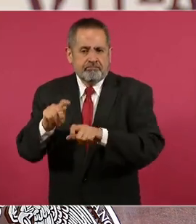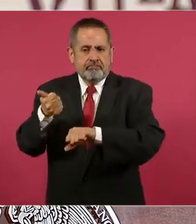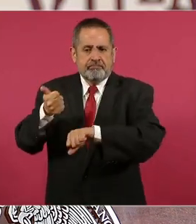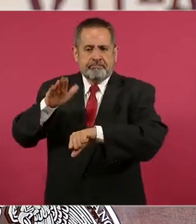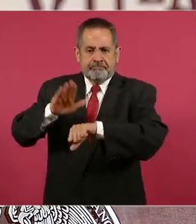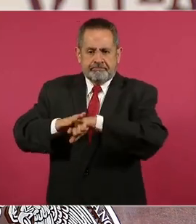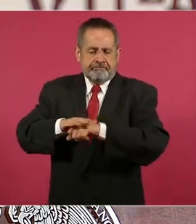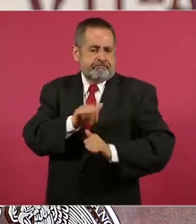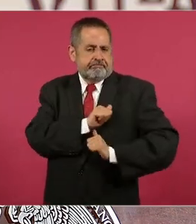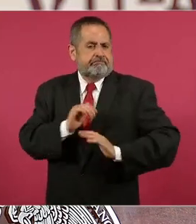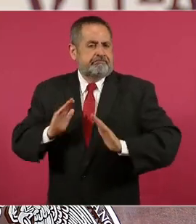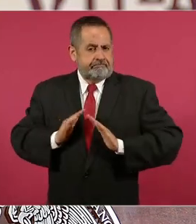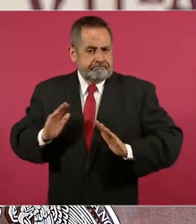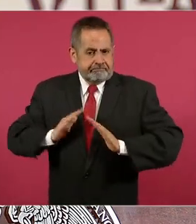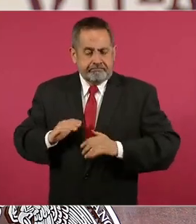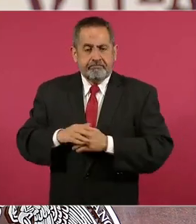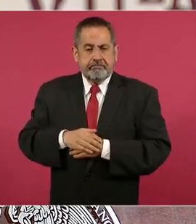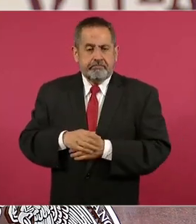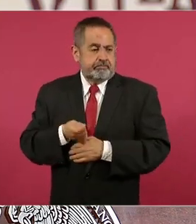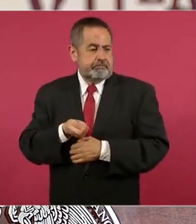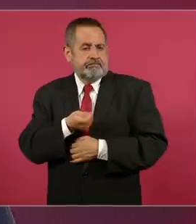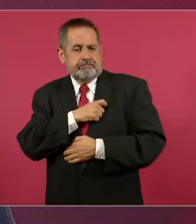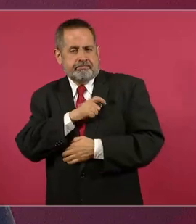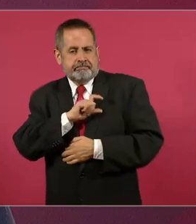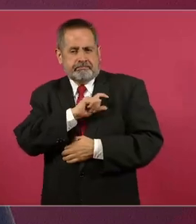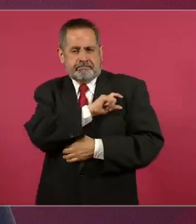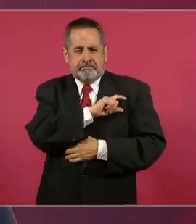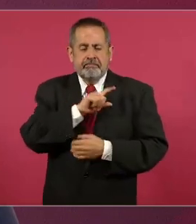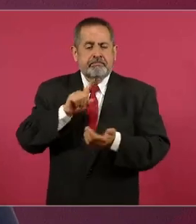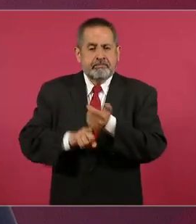Militar y me hice oficial de Estado Mayor.